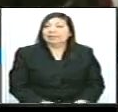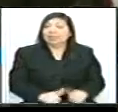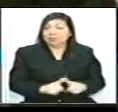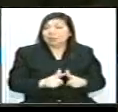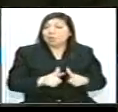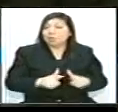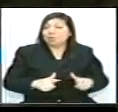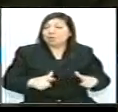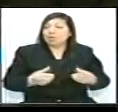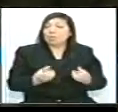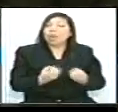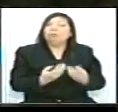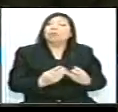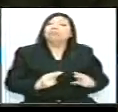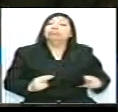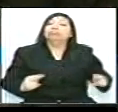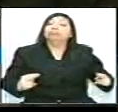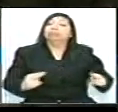hectáreas.